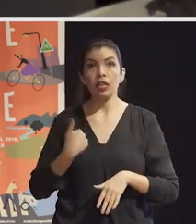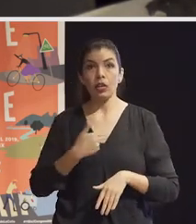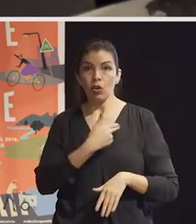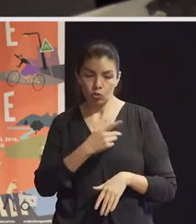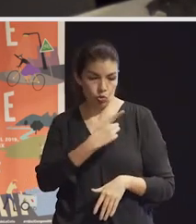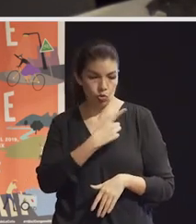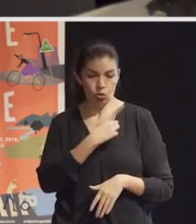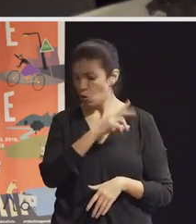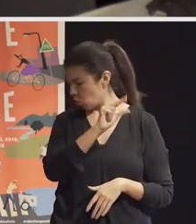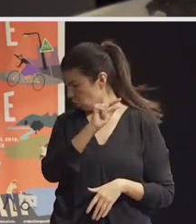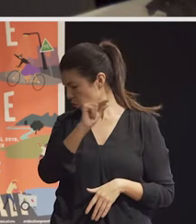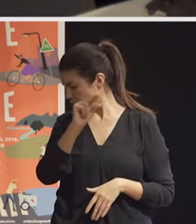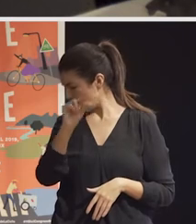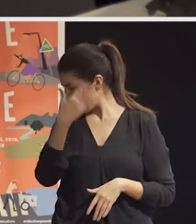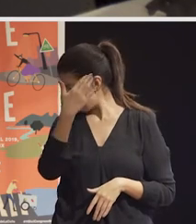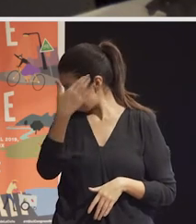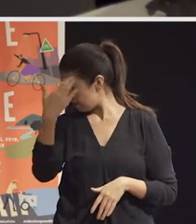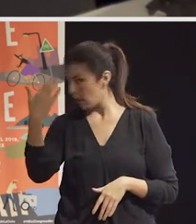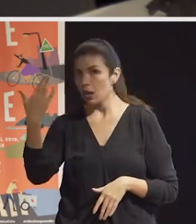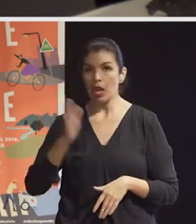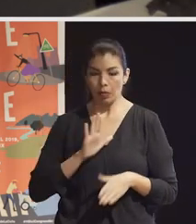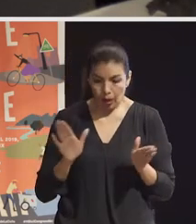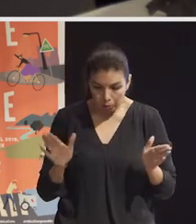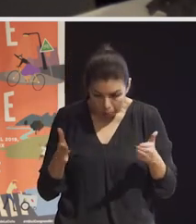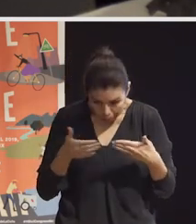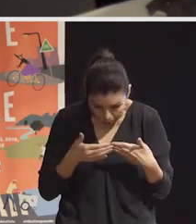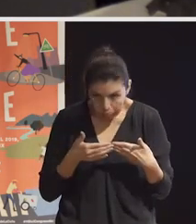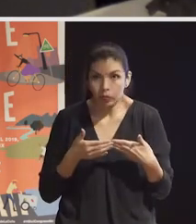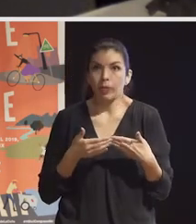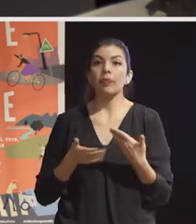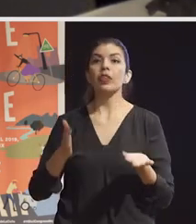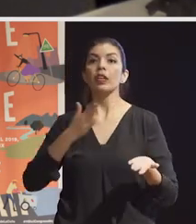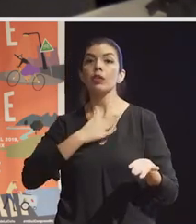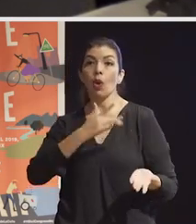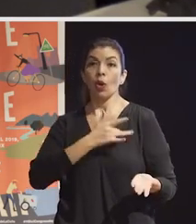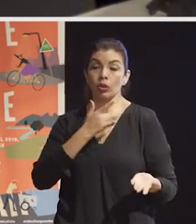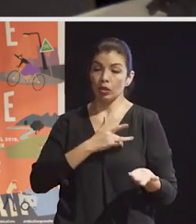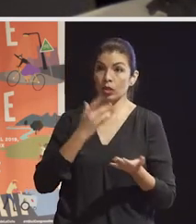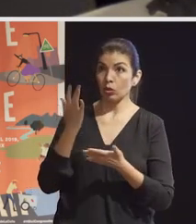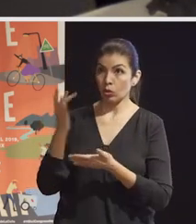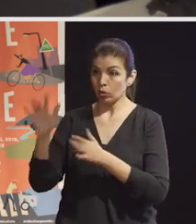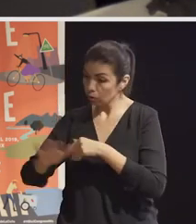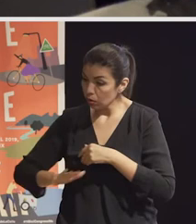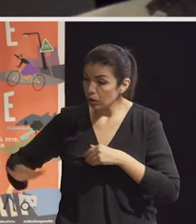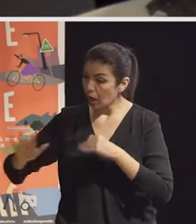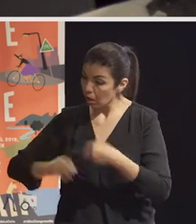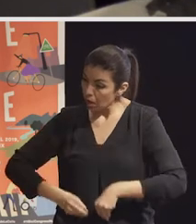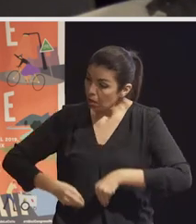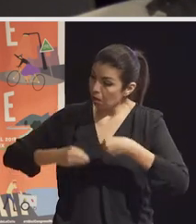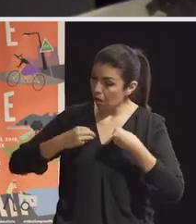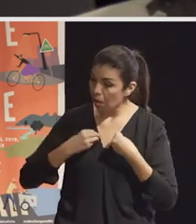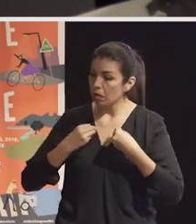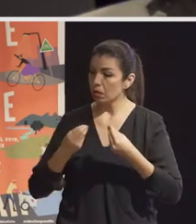yo les comentaba que para mí una comunidad no solamente es infraestructura y personas sino que se tiene que generar esa comunidad no o sea